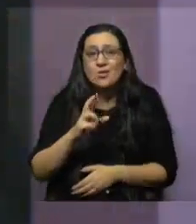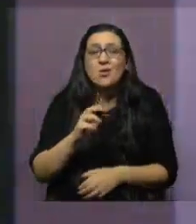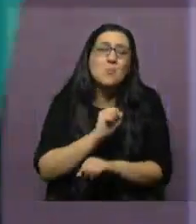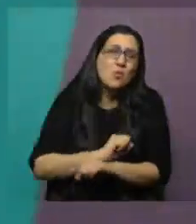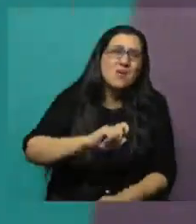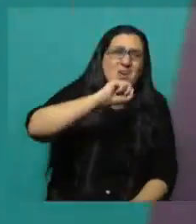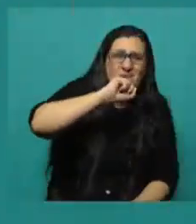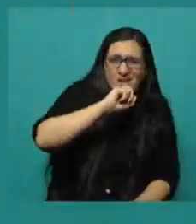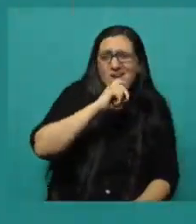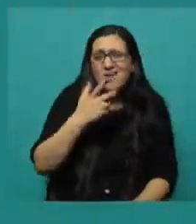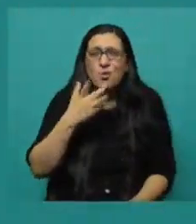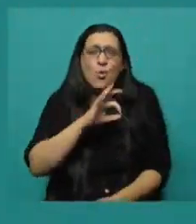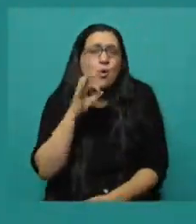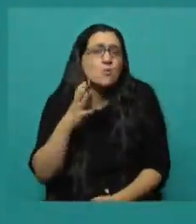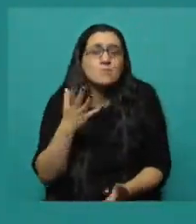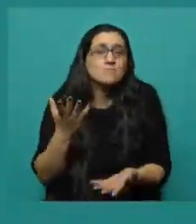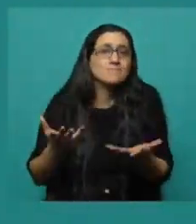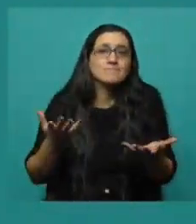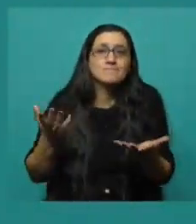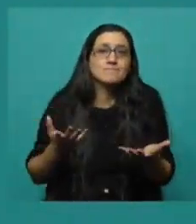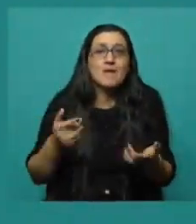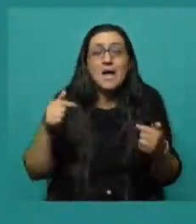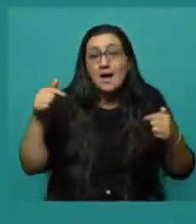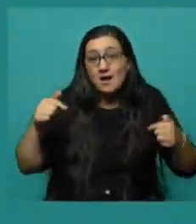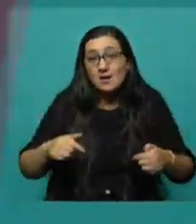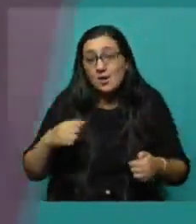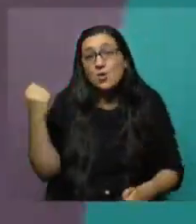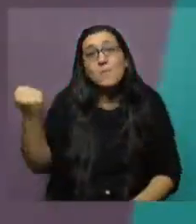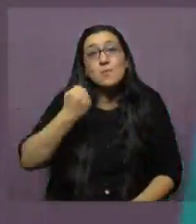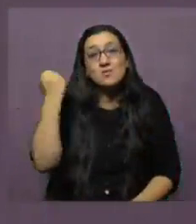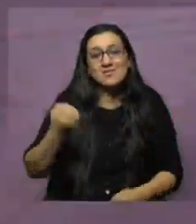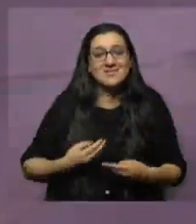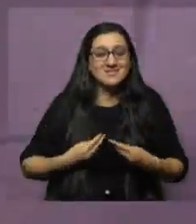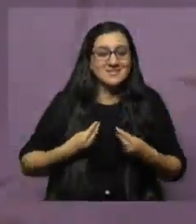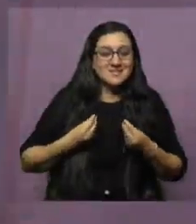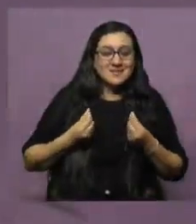enojar después, la desilusión y tal. Acá es que uno se siente